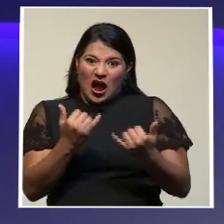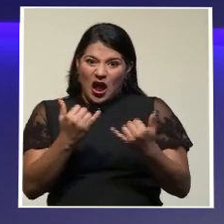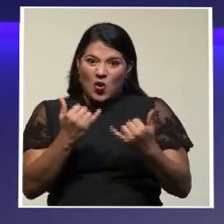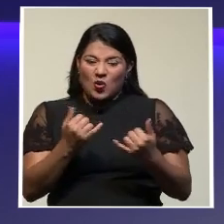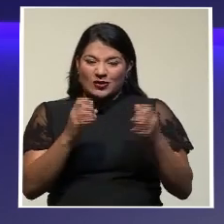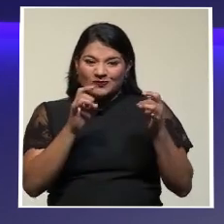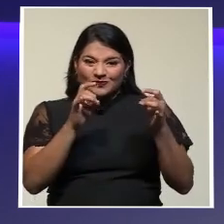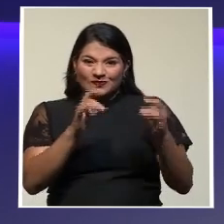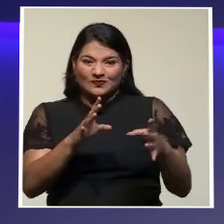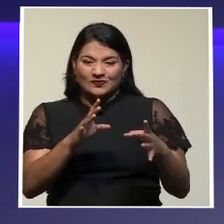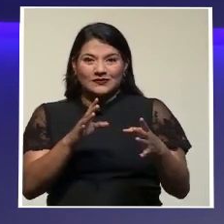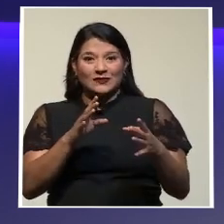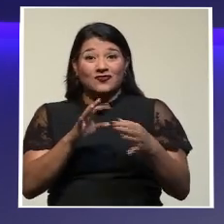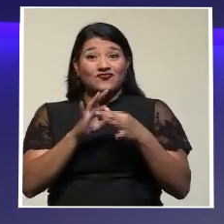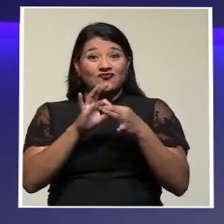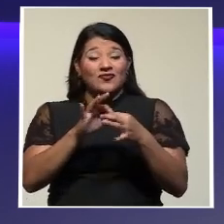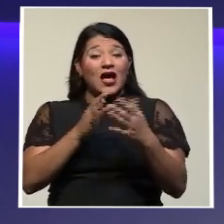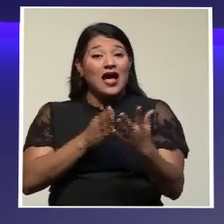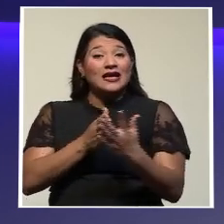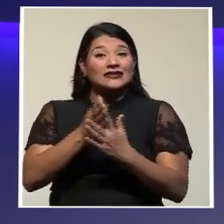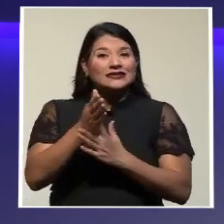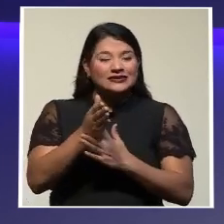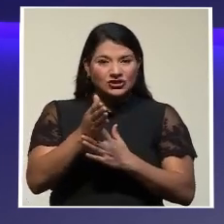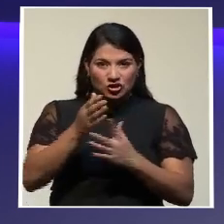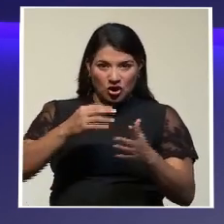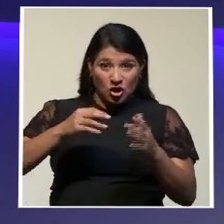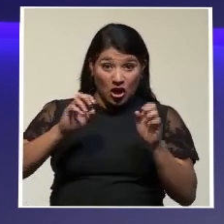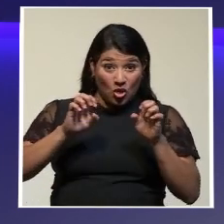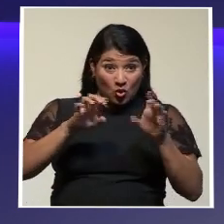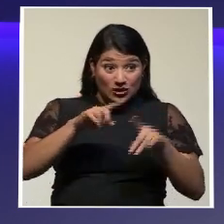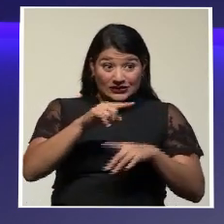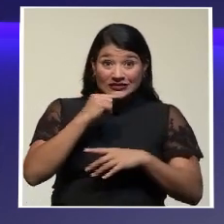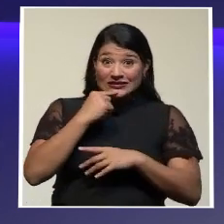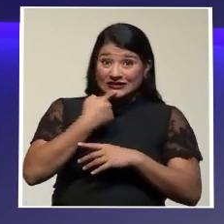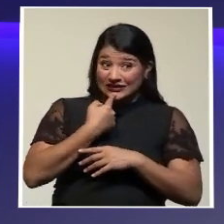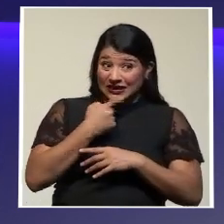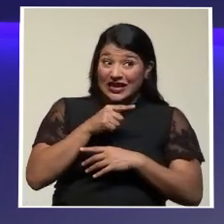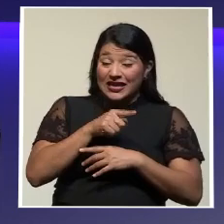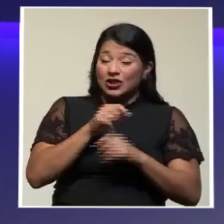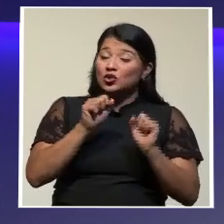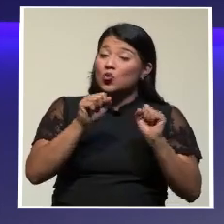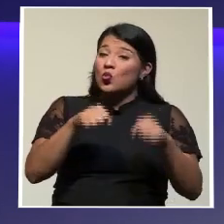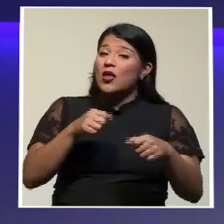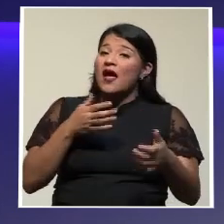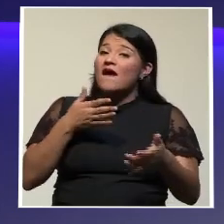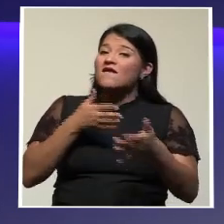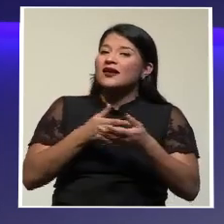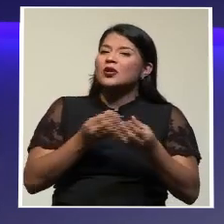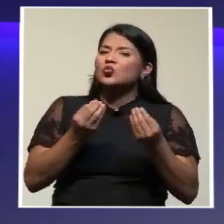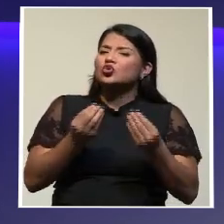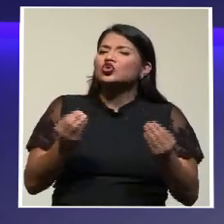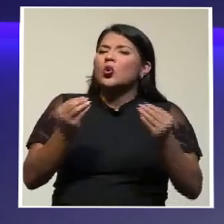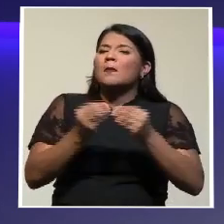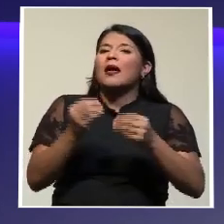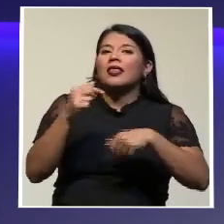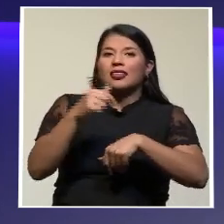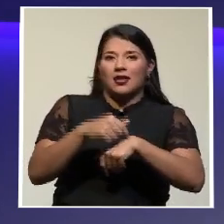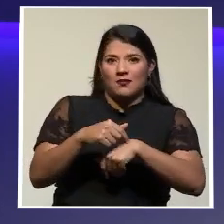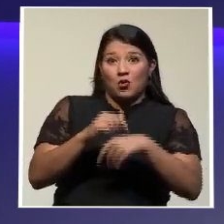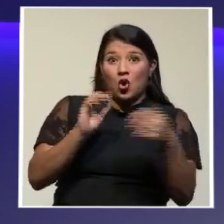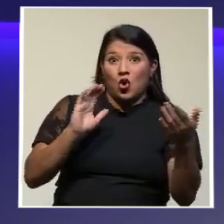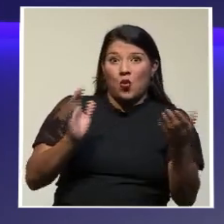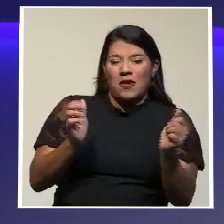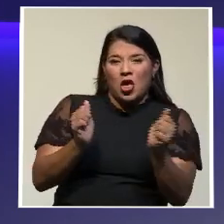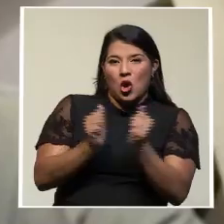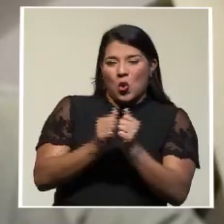muy grave y que sus consecuencias nos van a afectar durante mucho más tiempo que la pandemia. ¿Por qué?